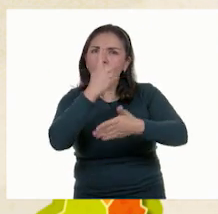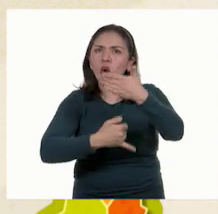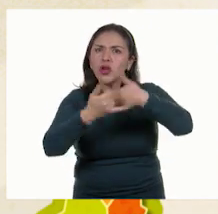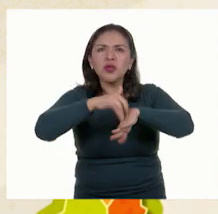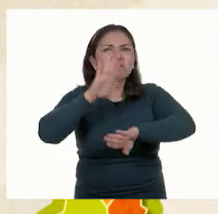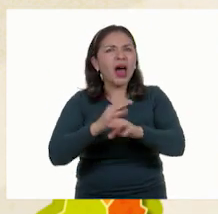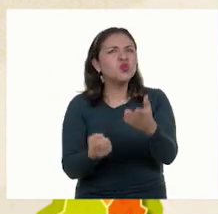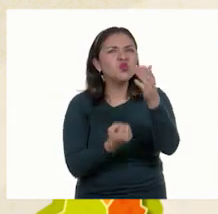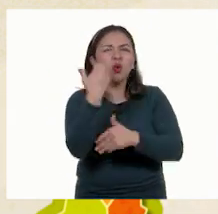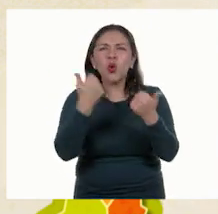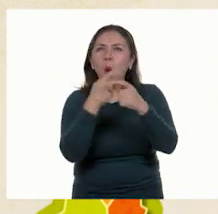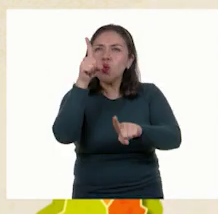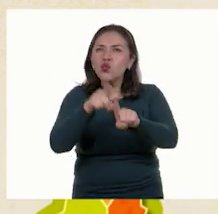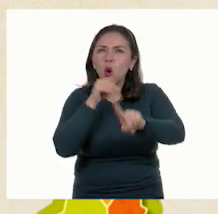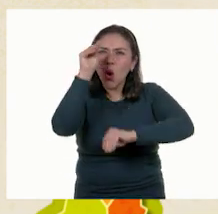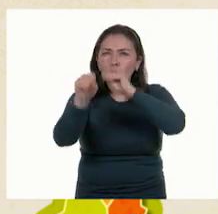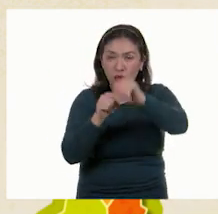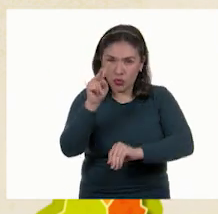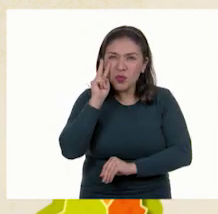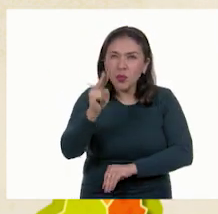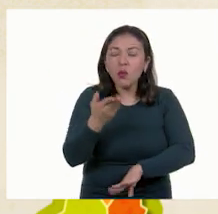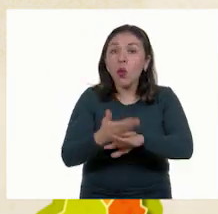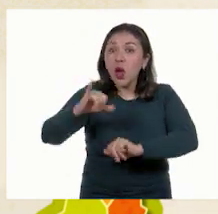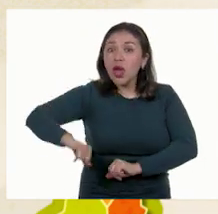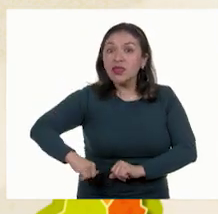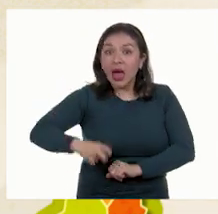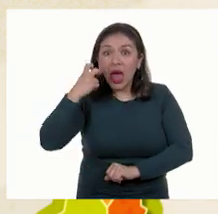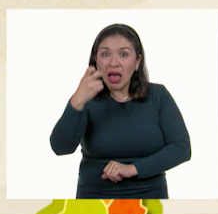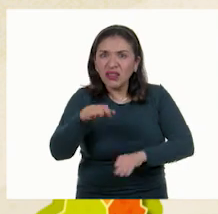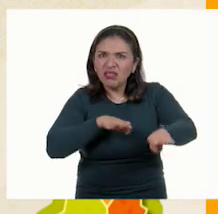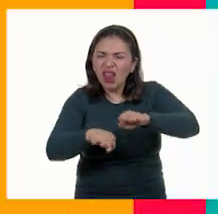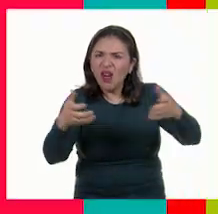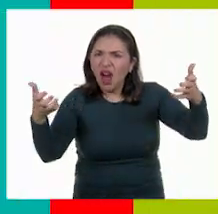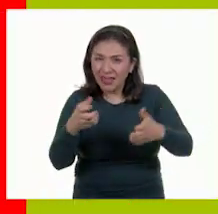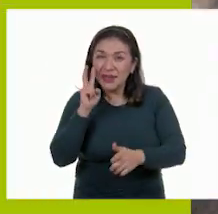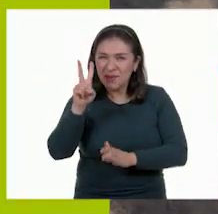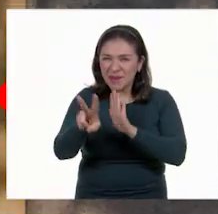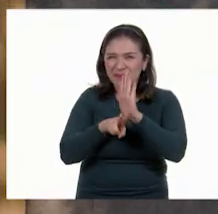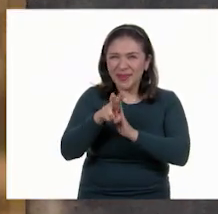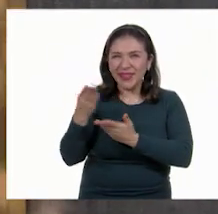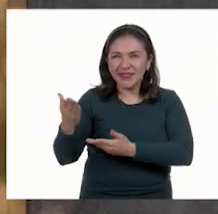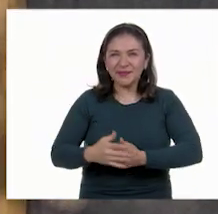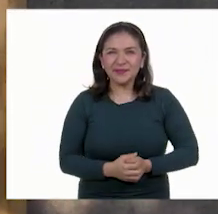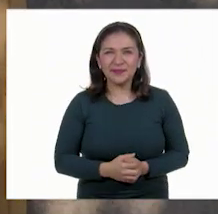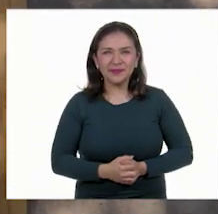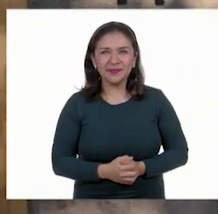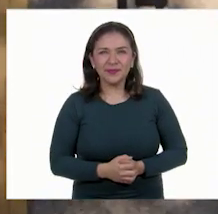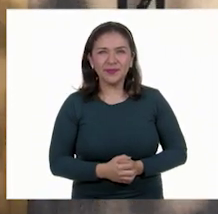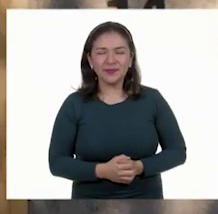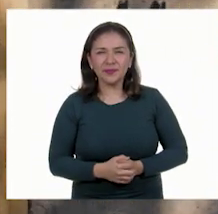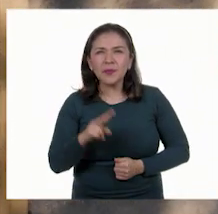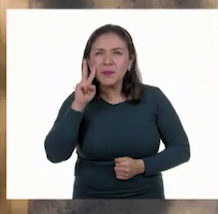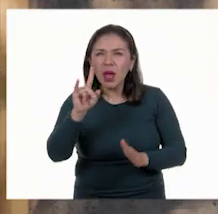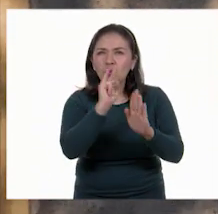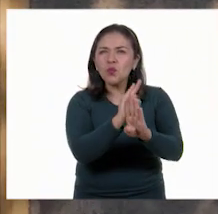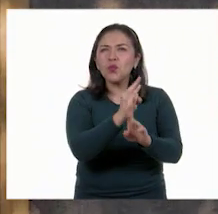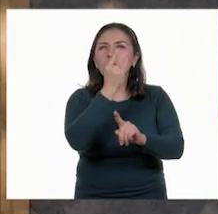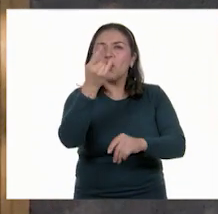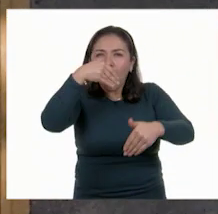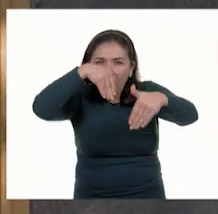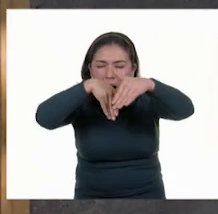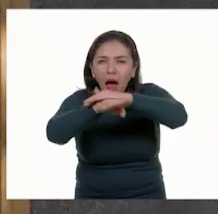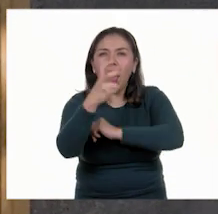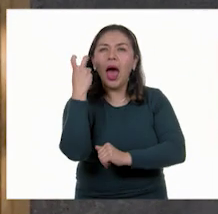mucho colorido. Verán lo interesante que es su trabajo en el siguiente video. La puerta que nos lleva al universo